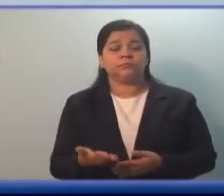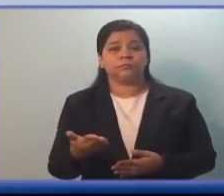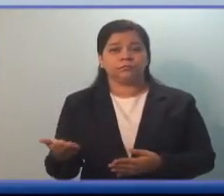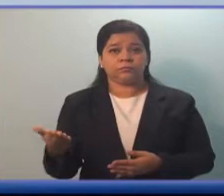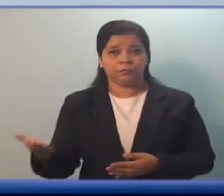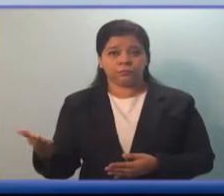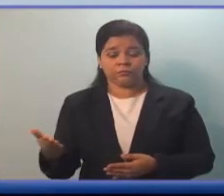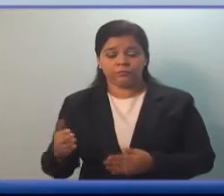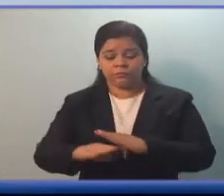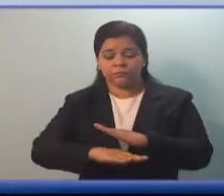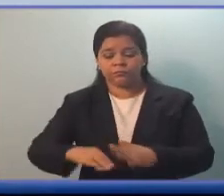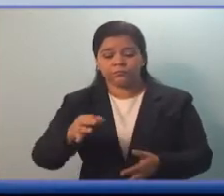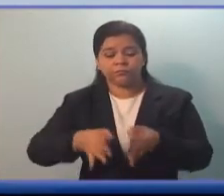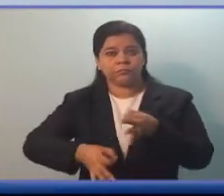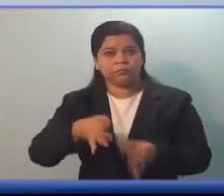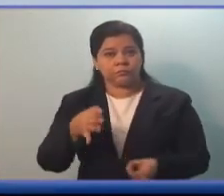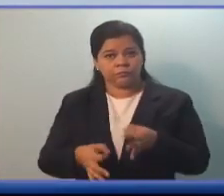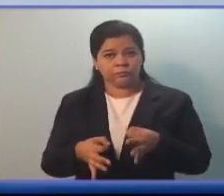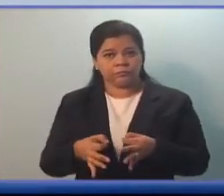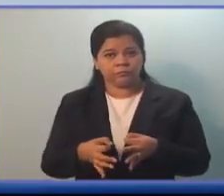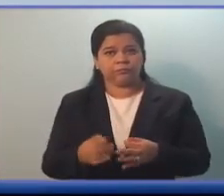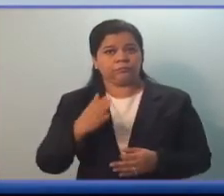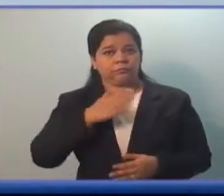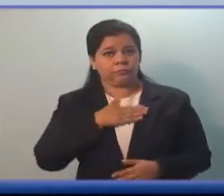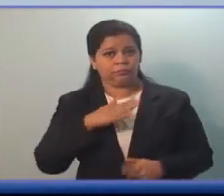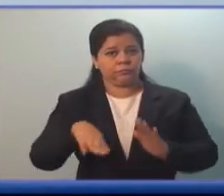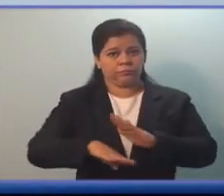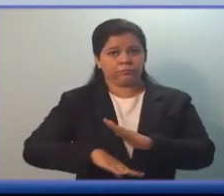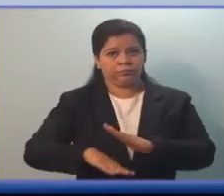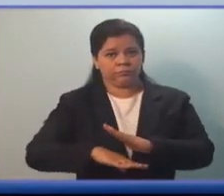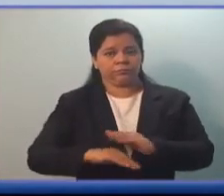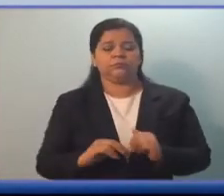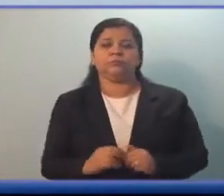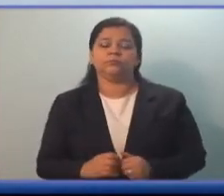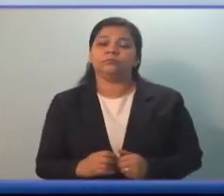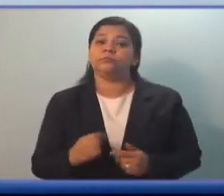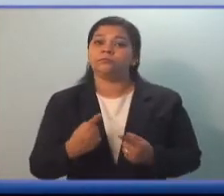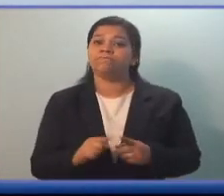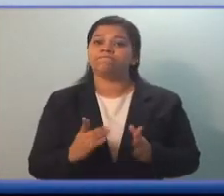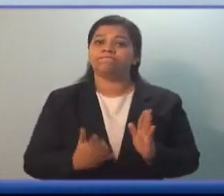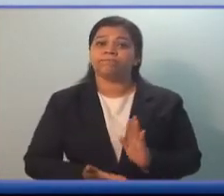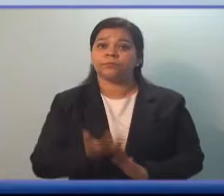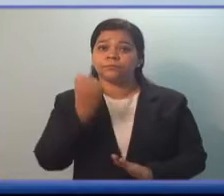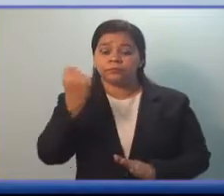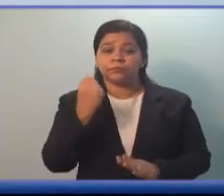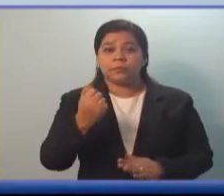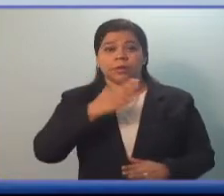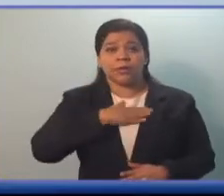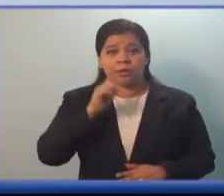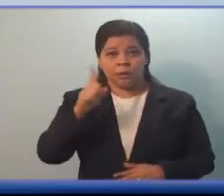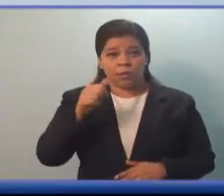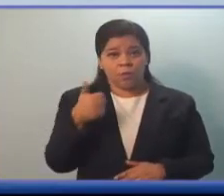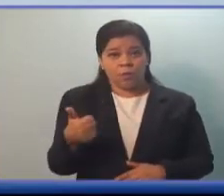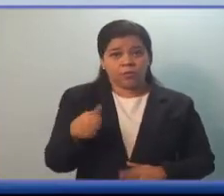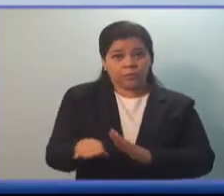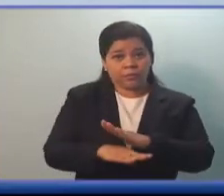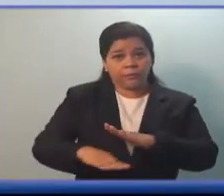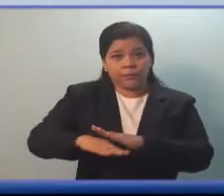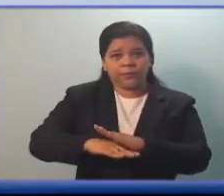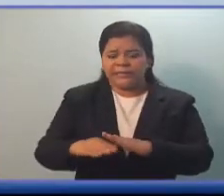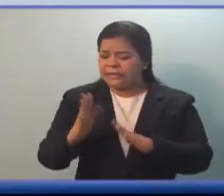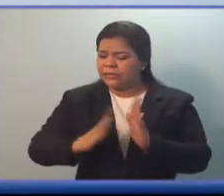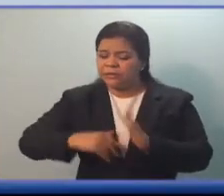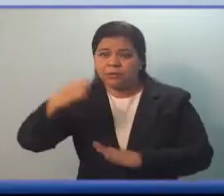puramente jurídico, o sea, lo que me da base. Entonces, la fundamentación para mí es importante en cualquier tipo